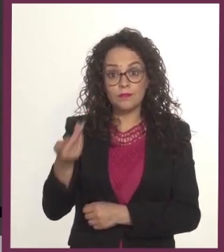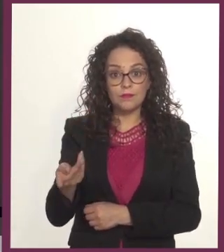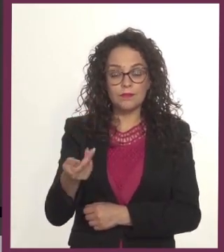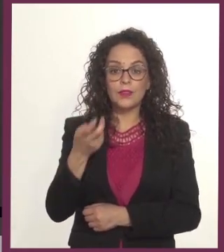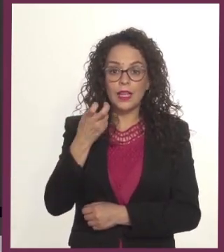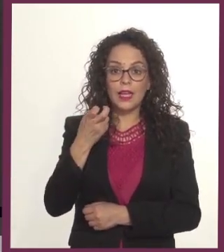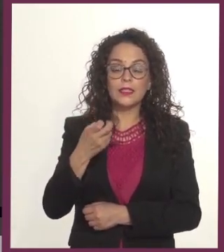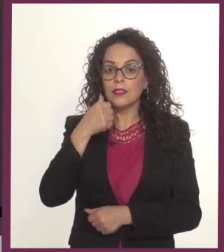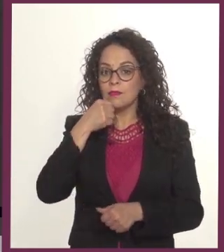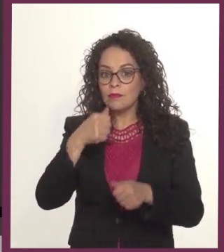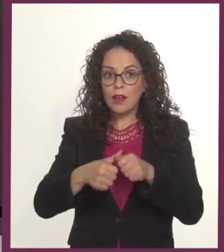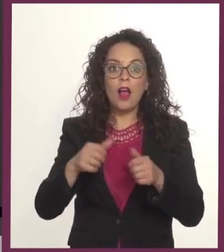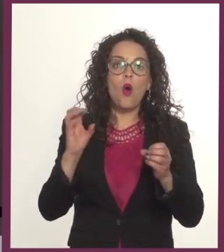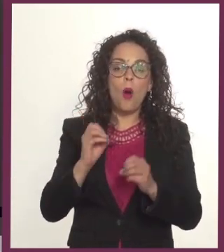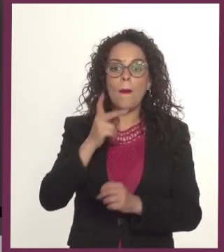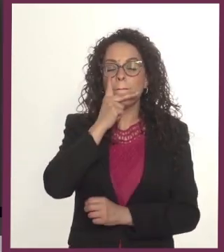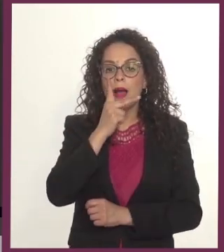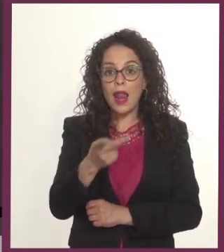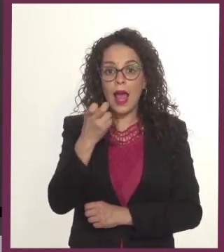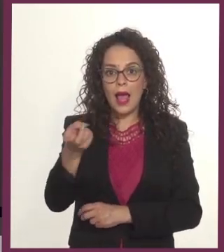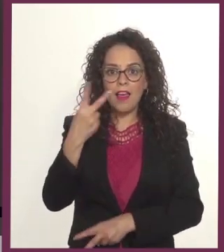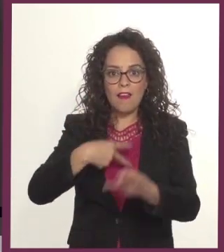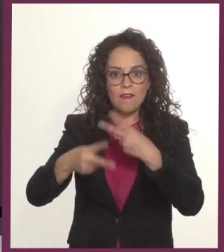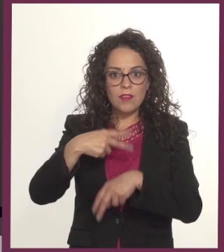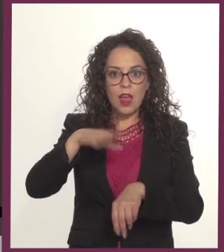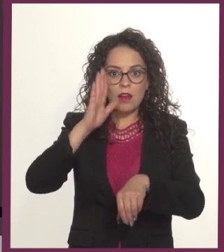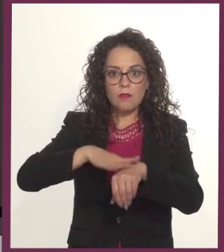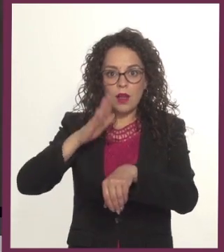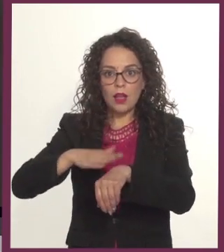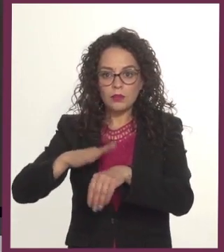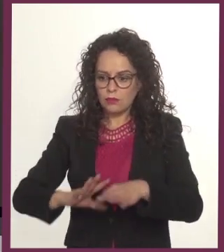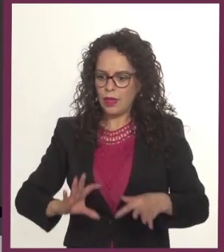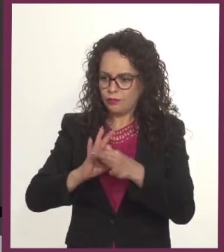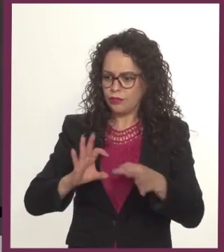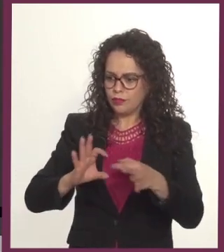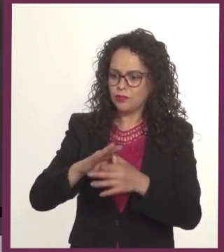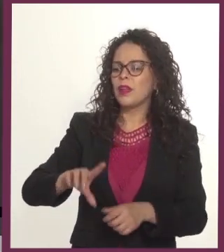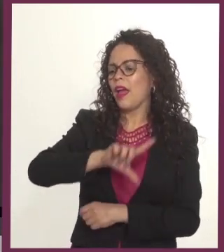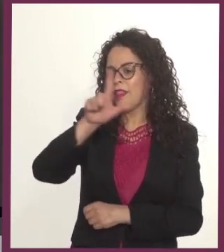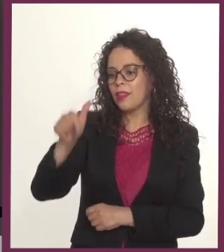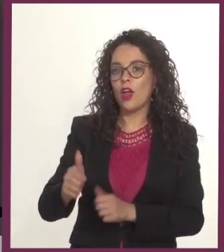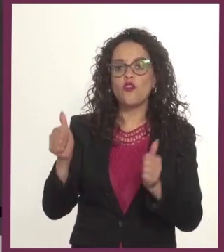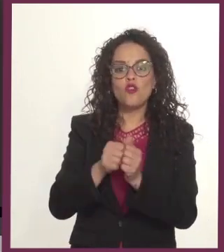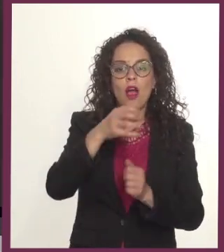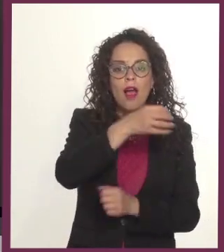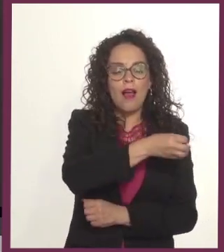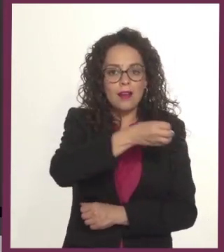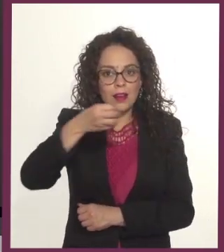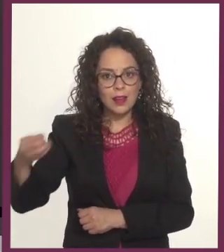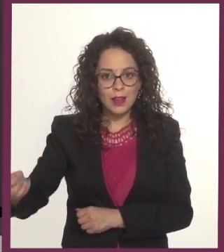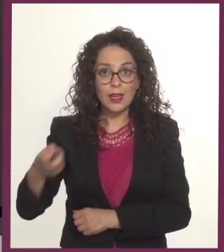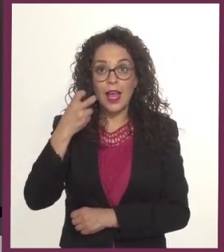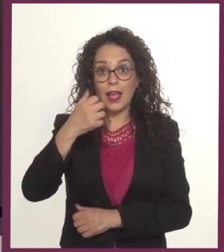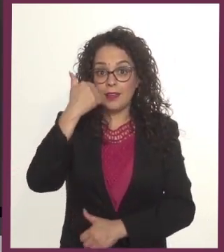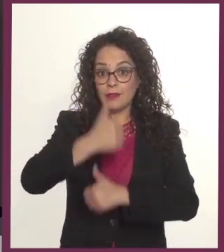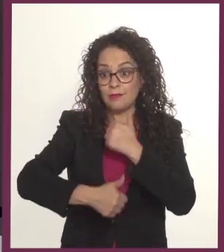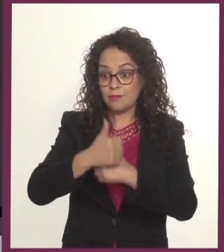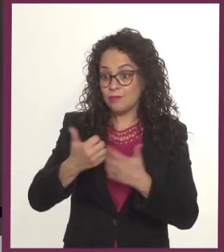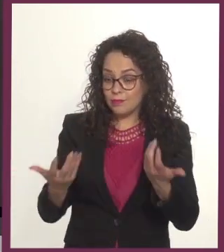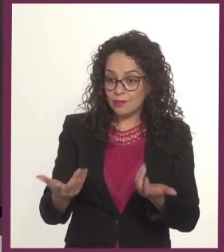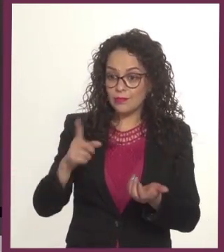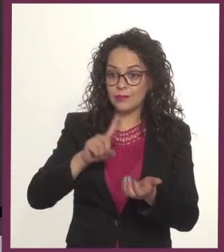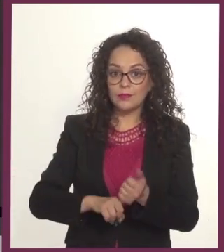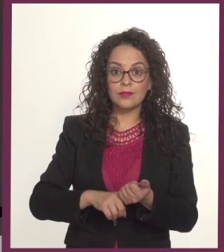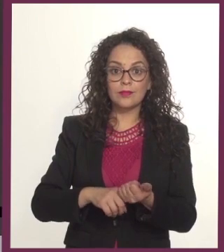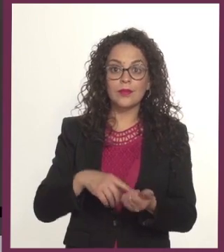decir, en mi taza, casa, pasa, laza, basa, laza, taza, daza, basa. Esa taza, brasa, laza, basa, de esa casa, masa. Y